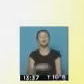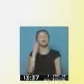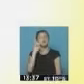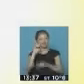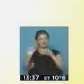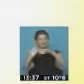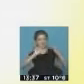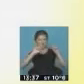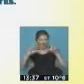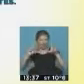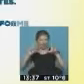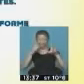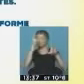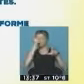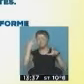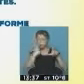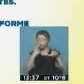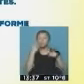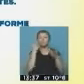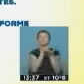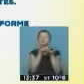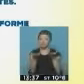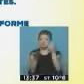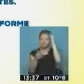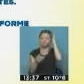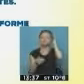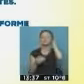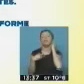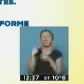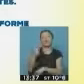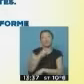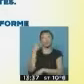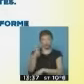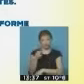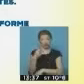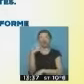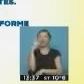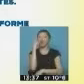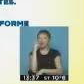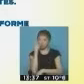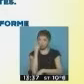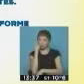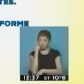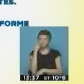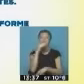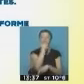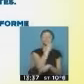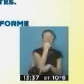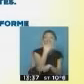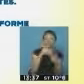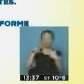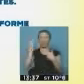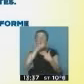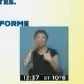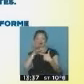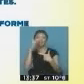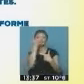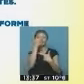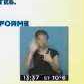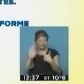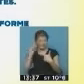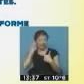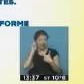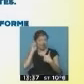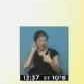repasa en un segundito la tenemos jubilación ordinaria régimen general edad 60 años para las mujeres 65 para los hombres